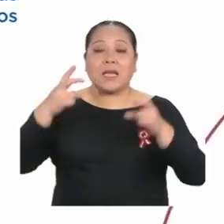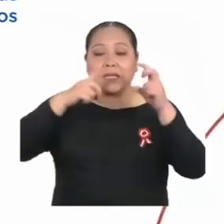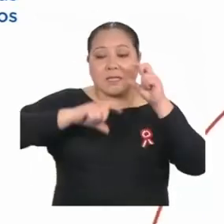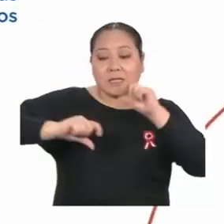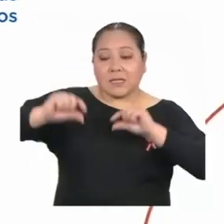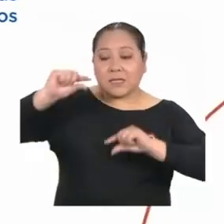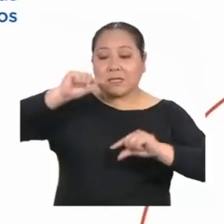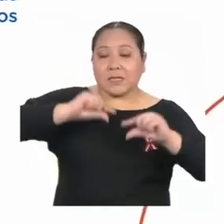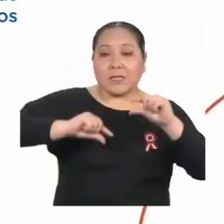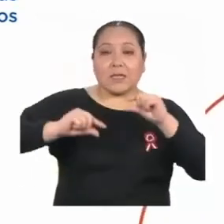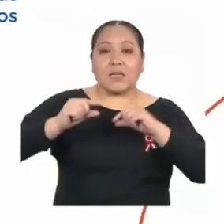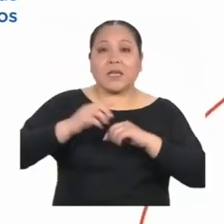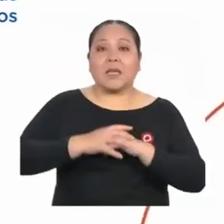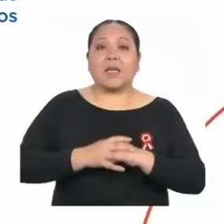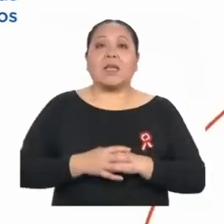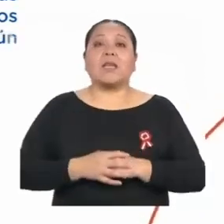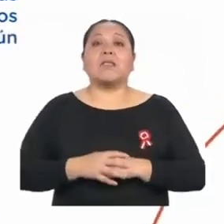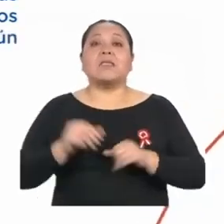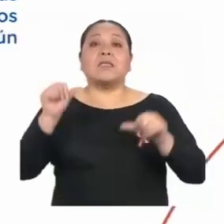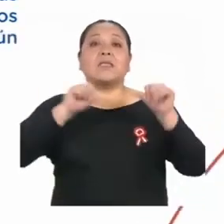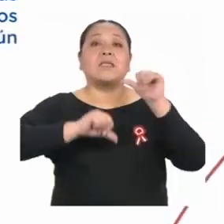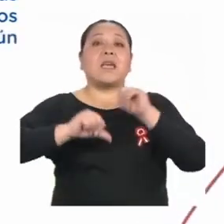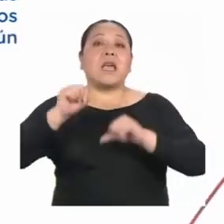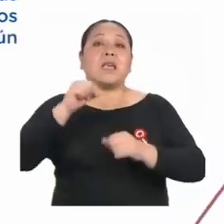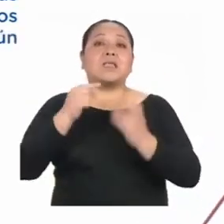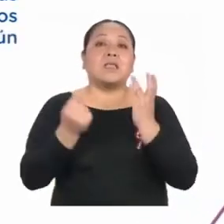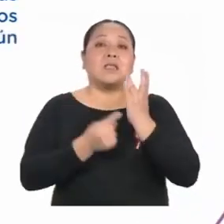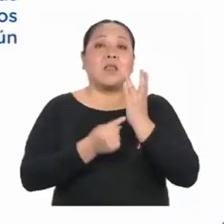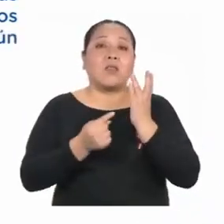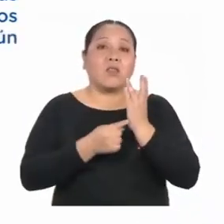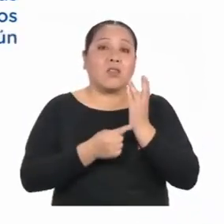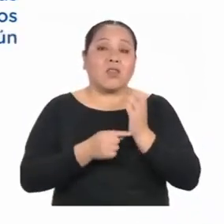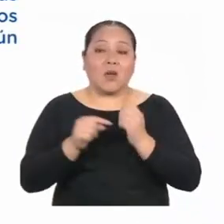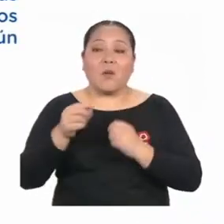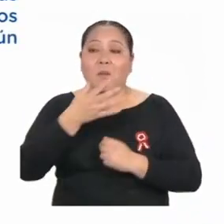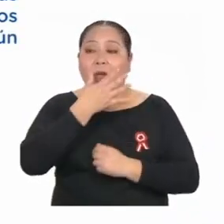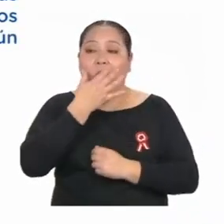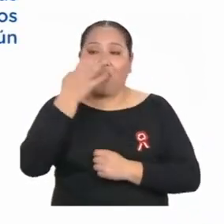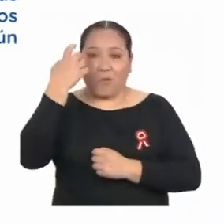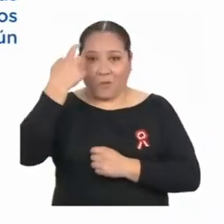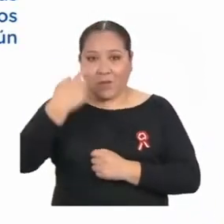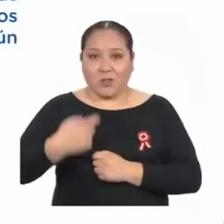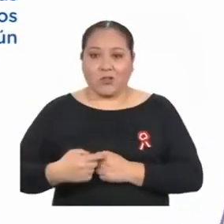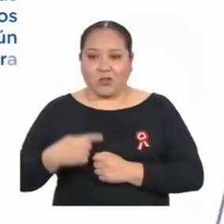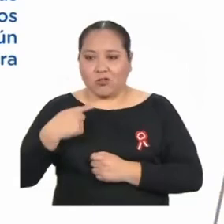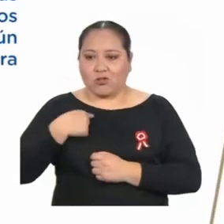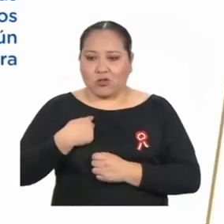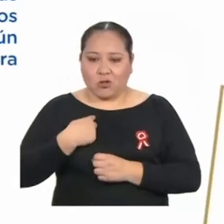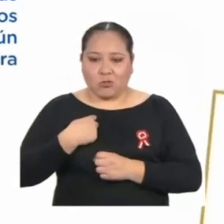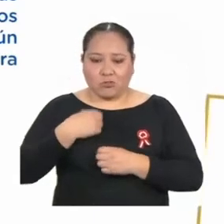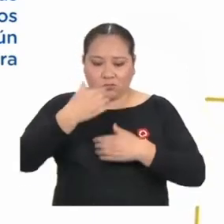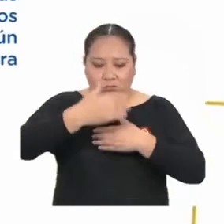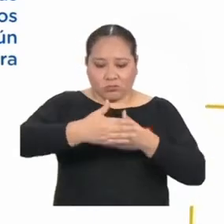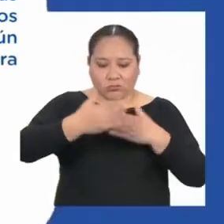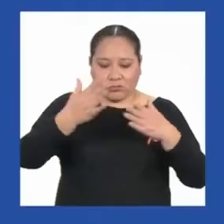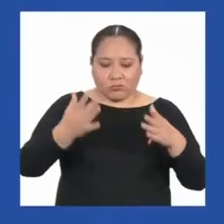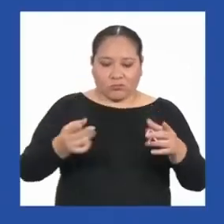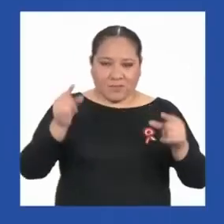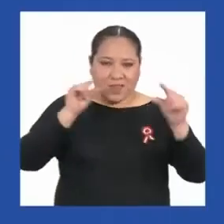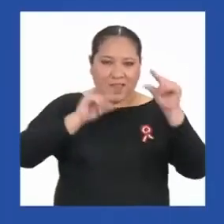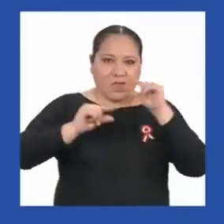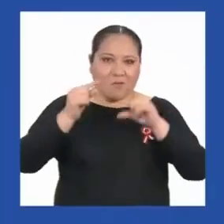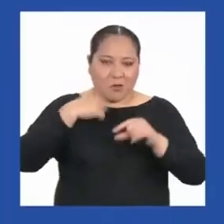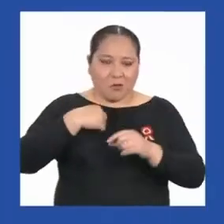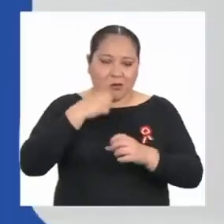y ciudadanos. Desde algún laboratorio químico, yo estaré trabajando silenciosamente para eso.